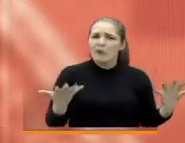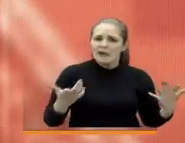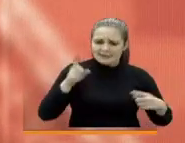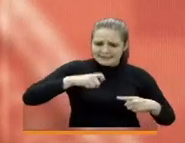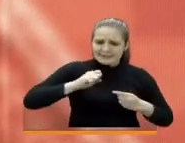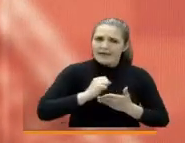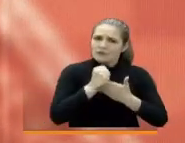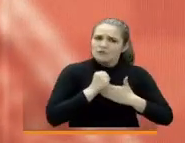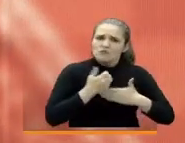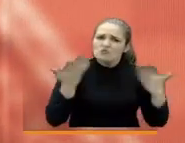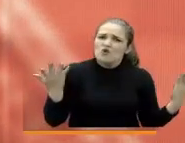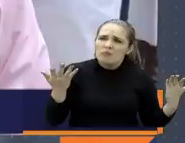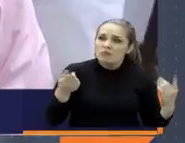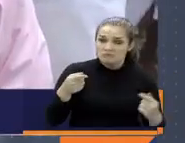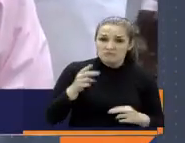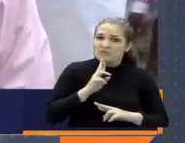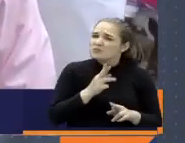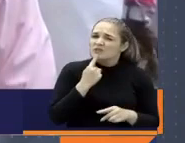respecto?